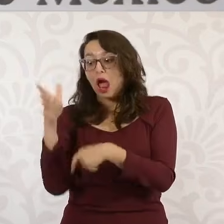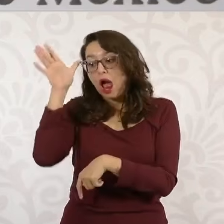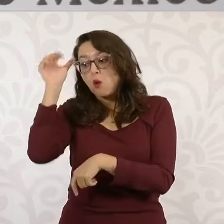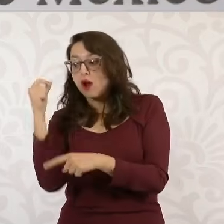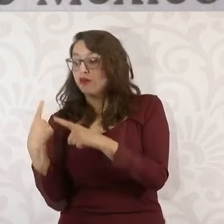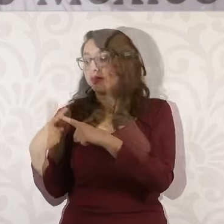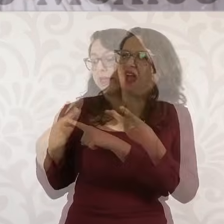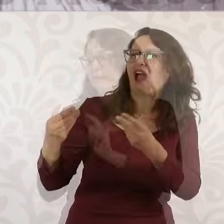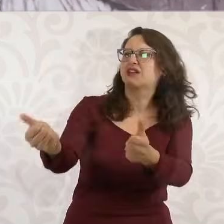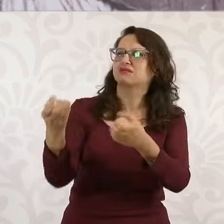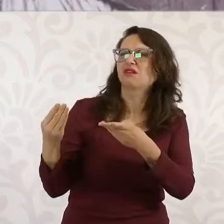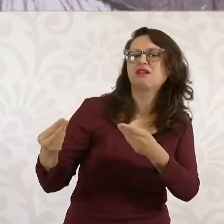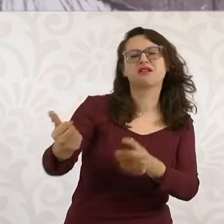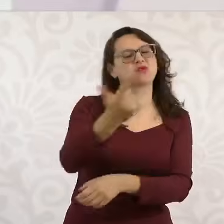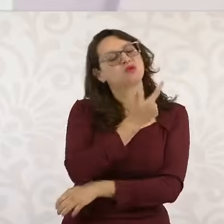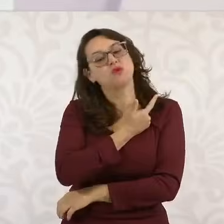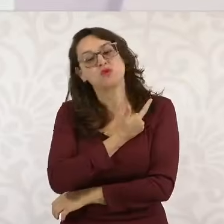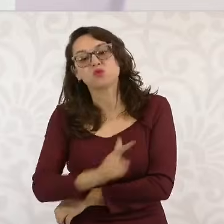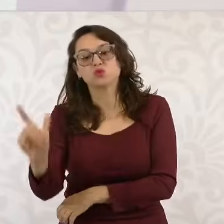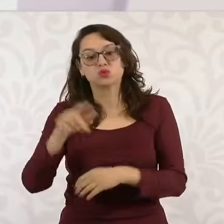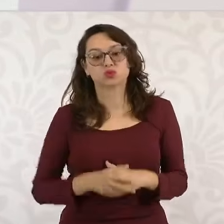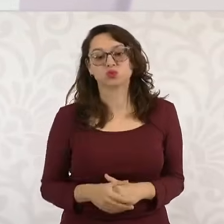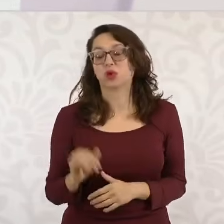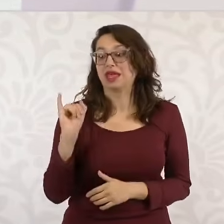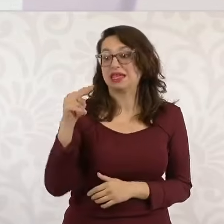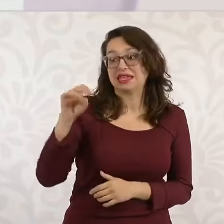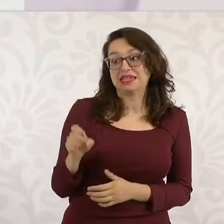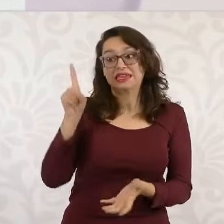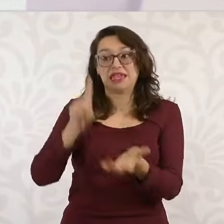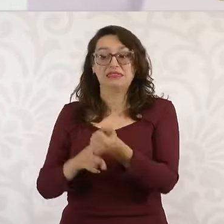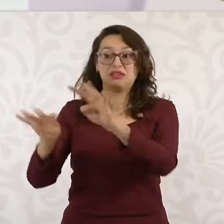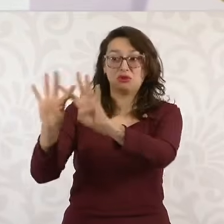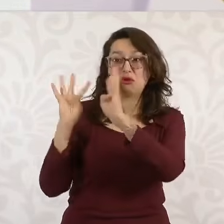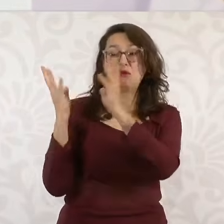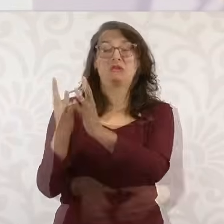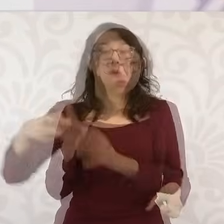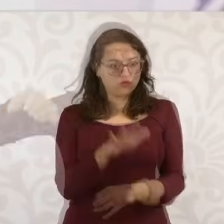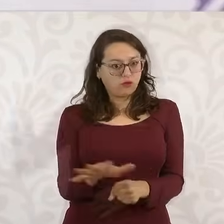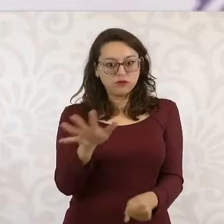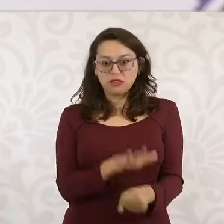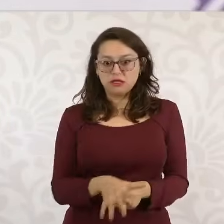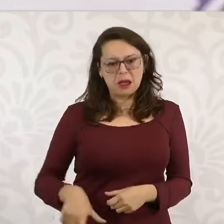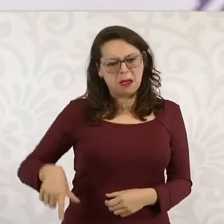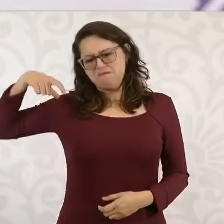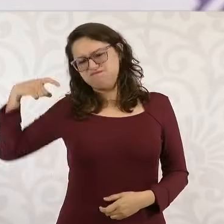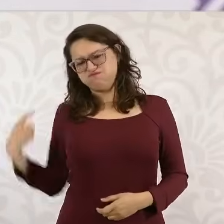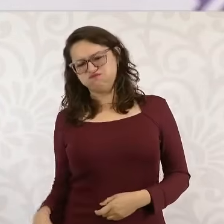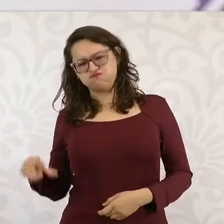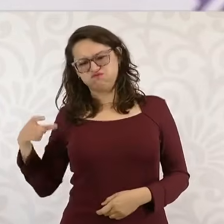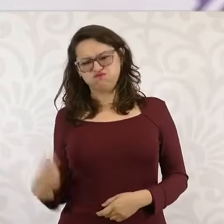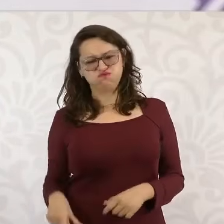es el 1, el 2, el 3. Los consejeros siguen ganando más que la presidenta, siguen teniendo bonos. No tienen por qué tener